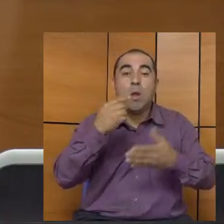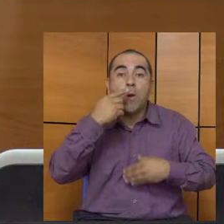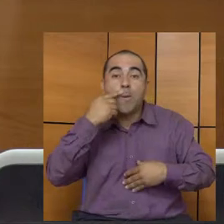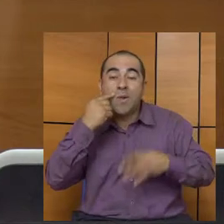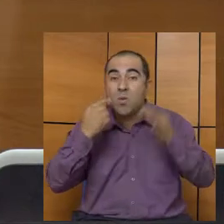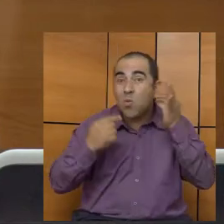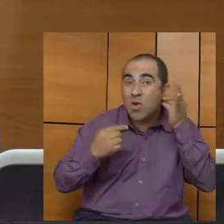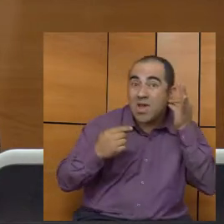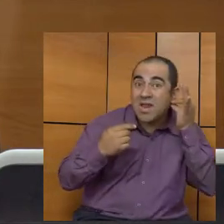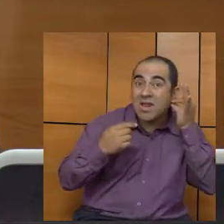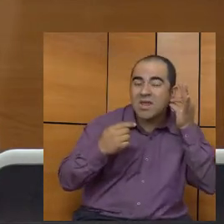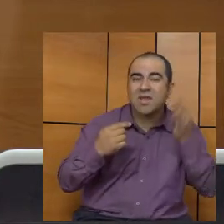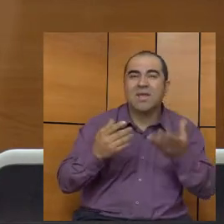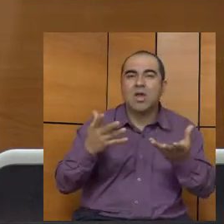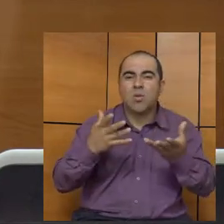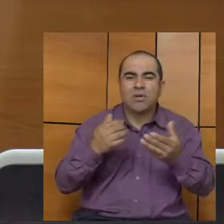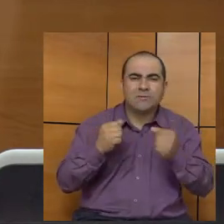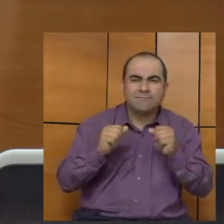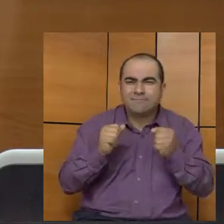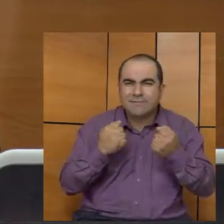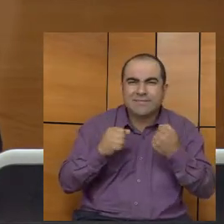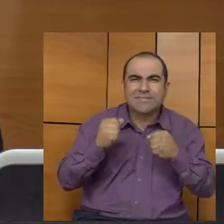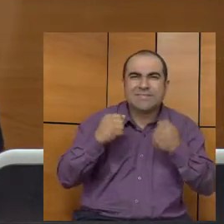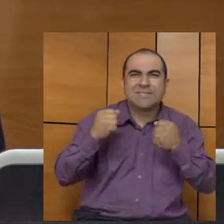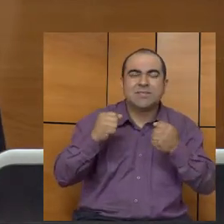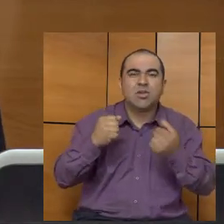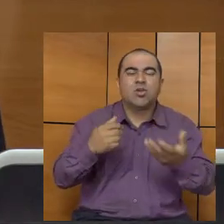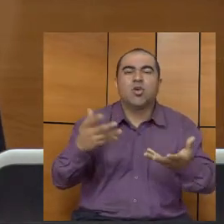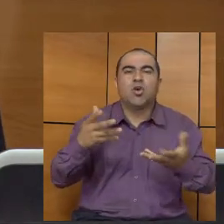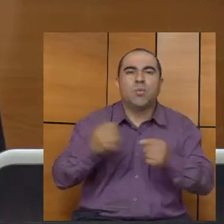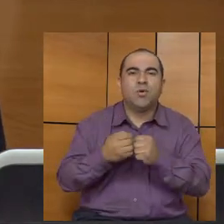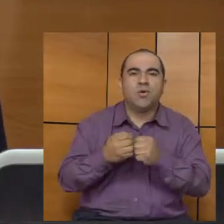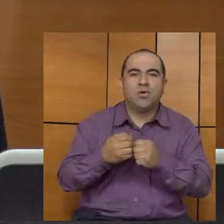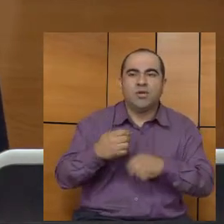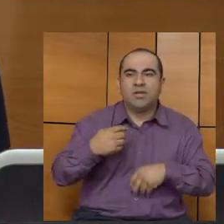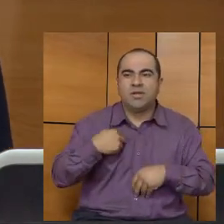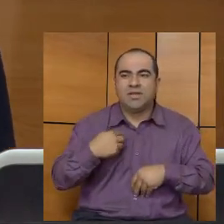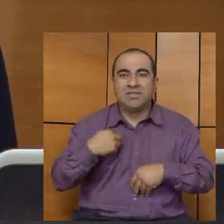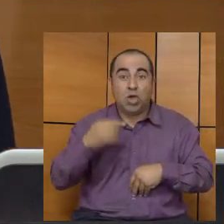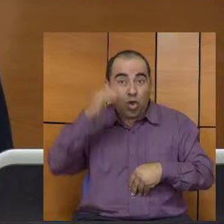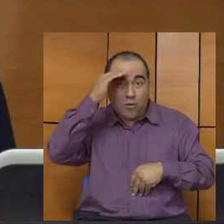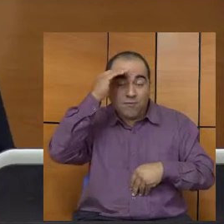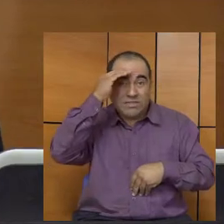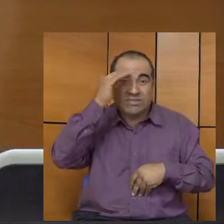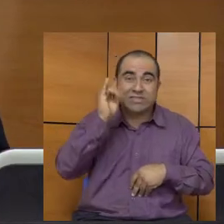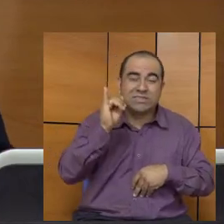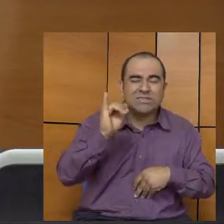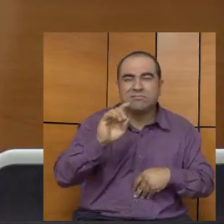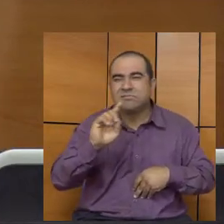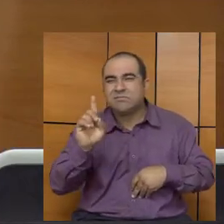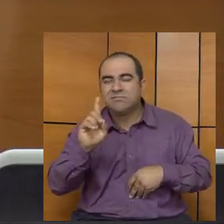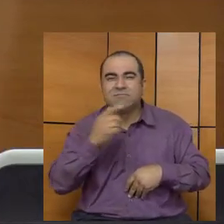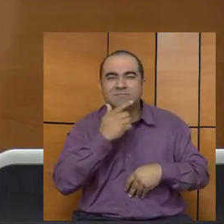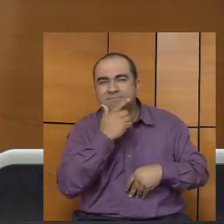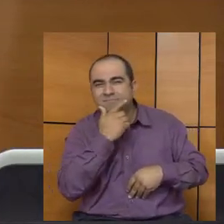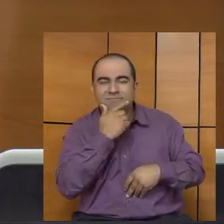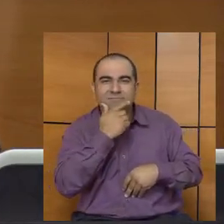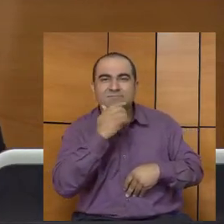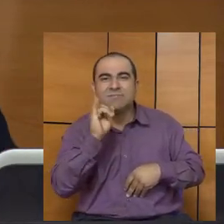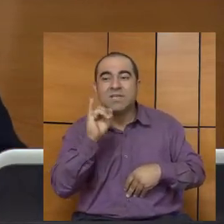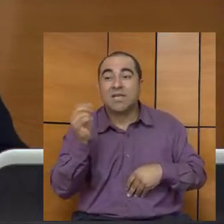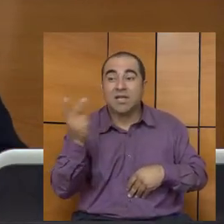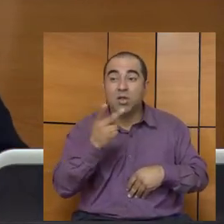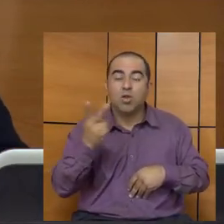mujeres, la ansiedad frente a la autoconfianza y ver en esos dos